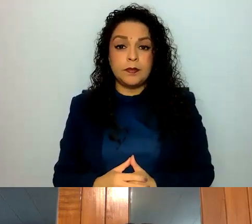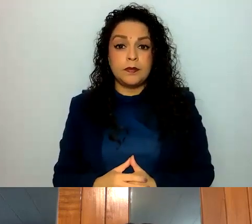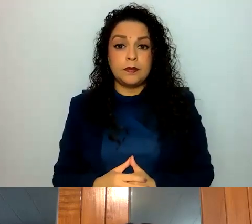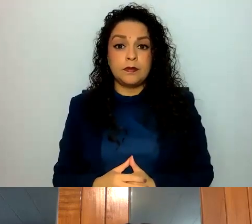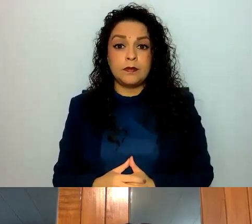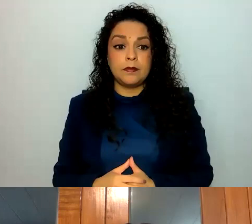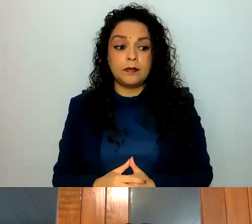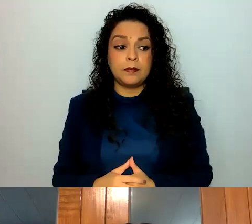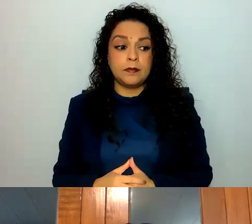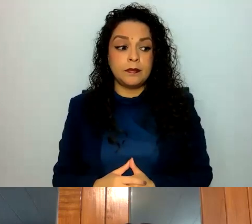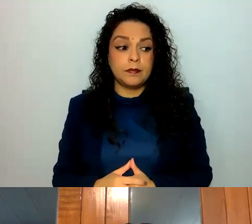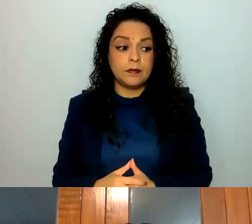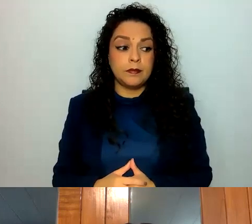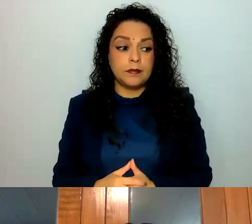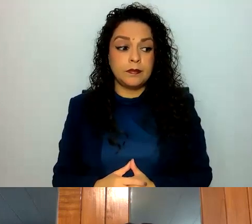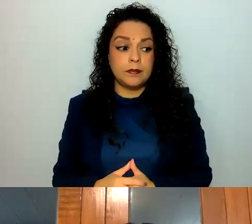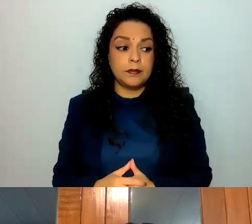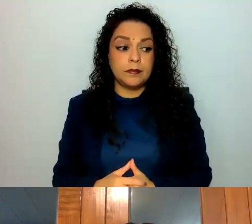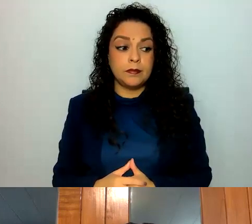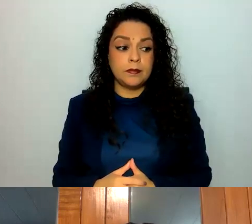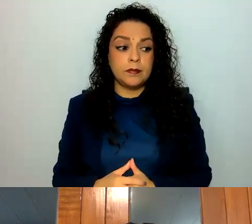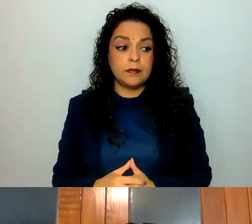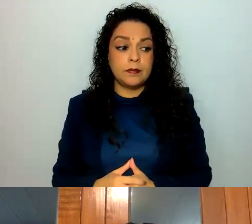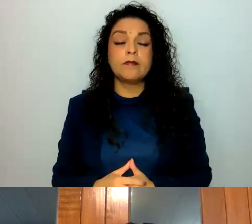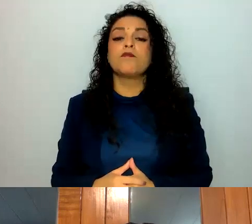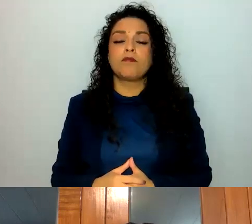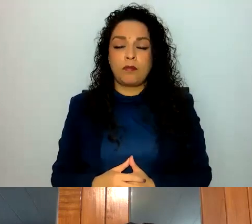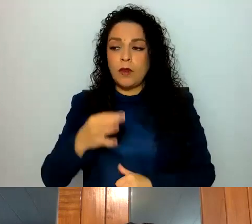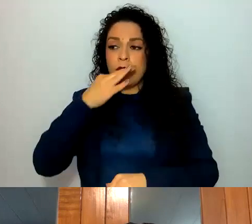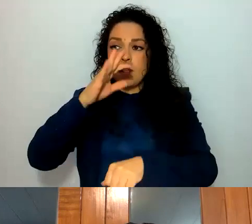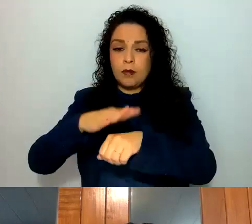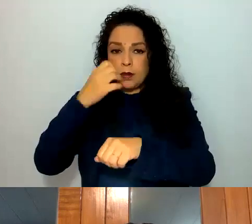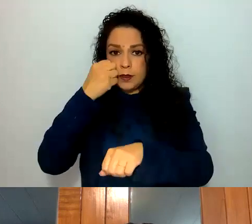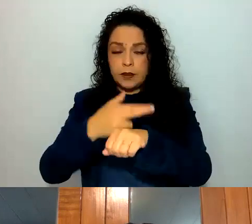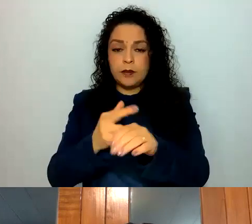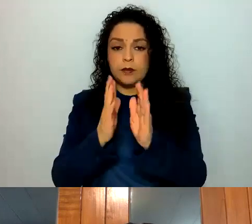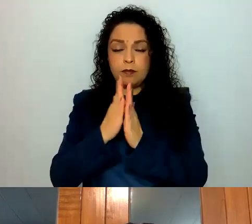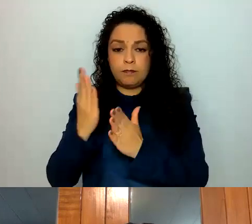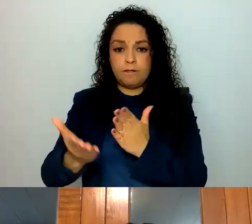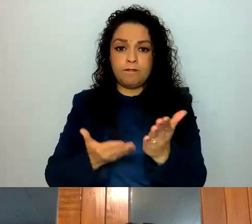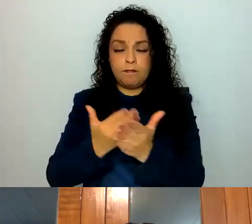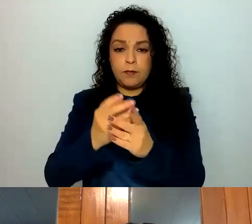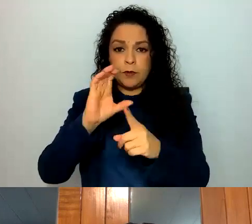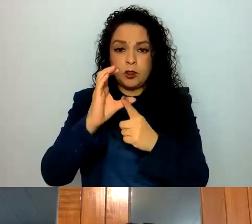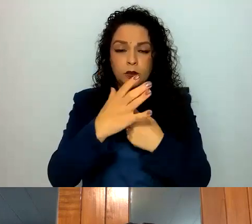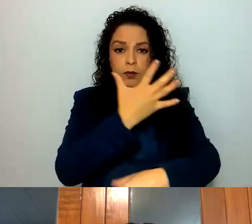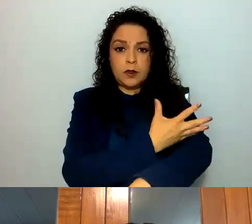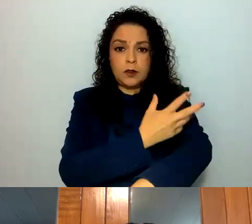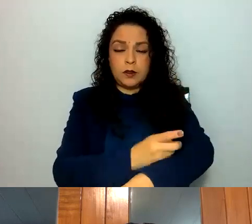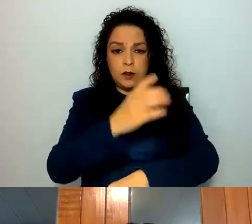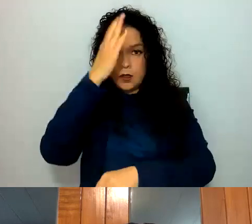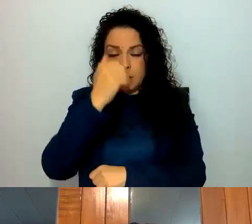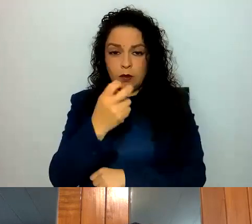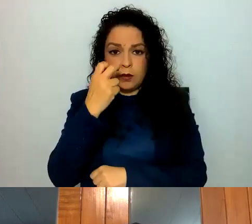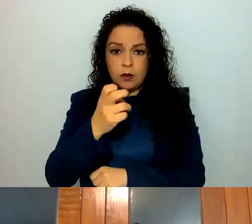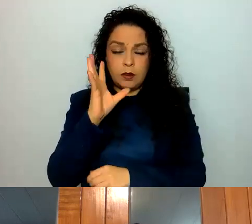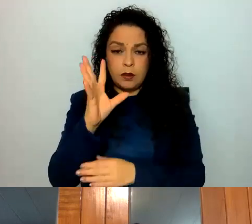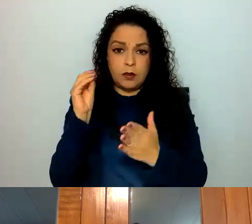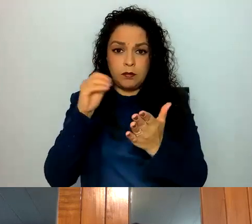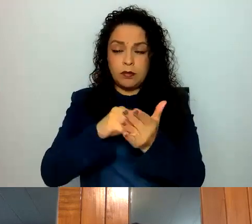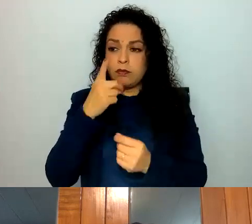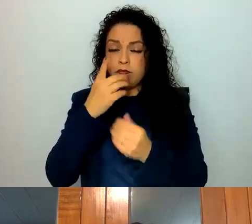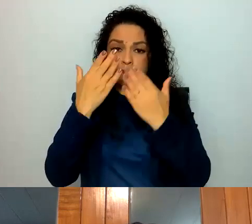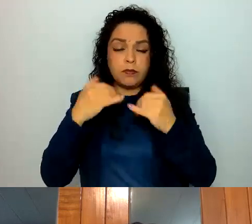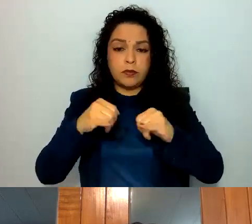Dada la relevancia de este punto del orden del día, también se instruye al secretario someta a consideración del Comité de Transparencia el acuerdo de declaración de inexistencia